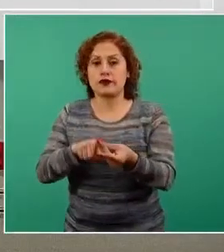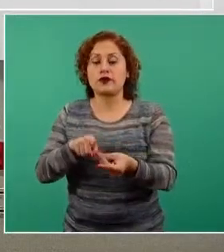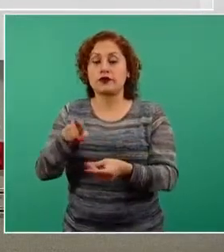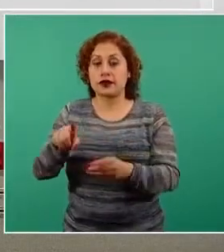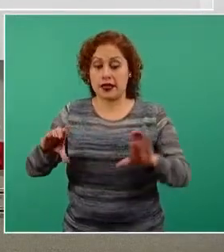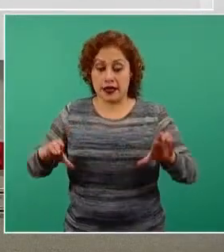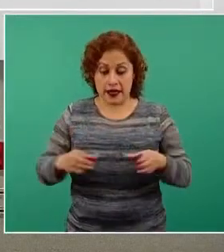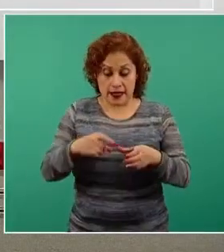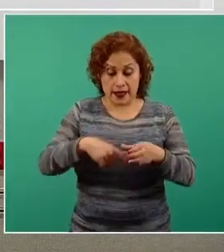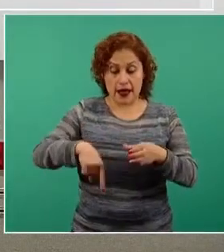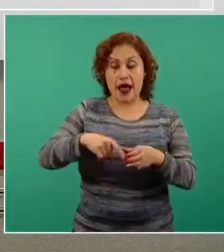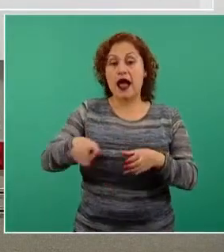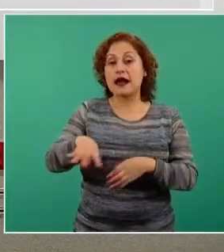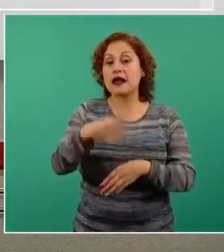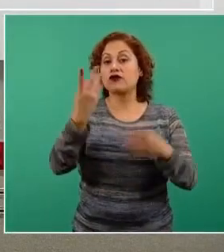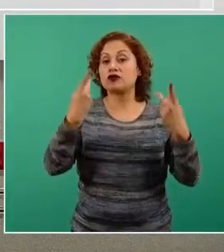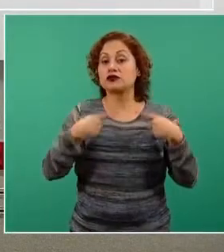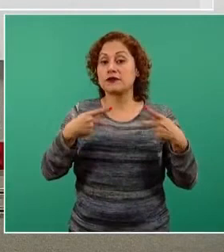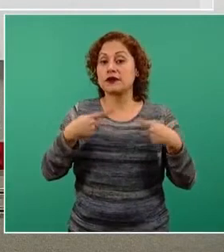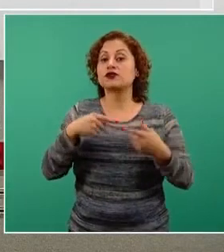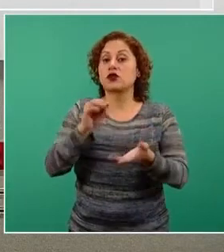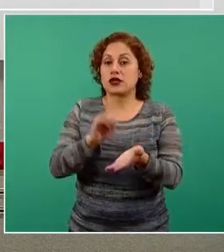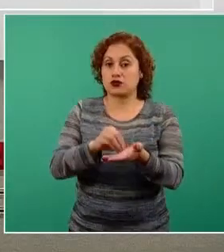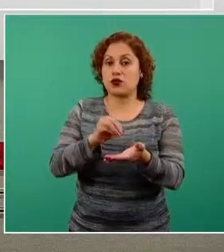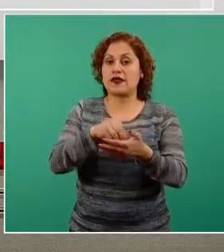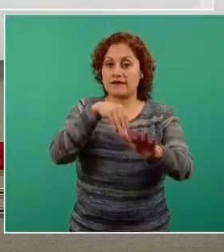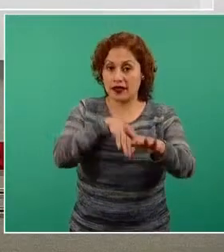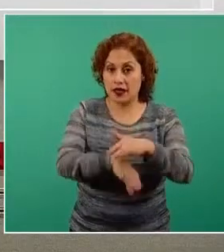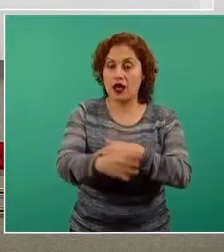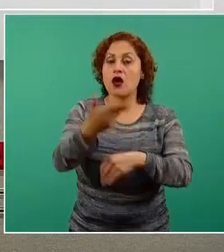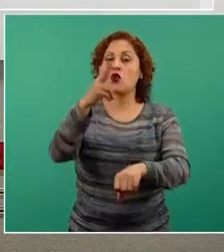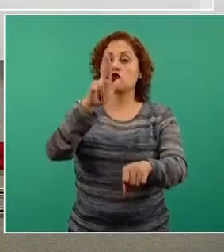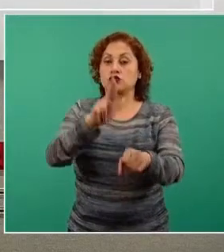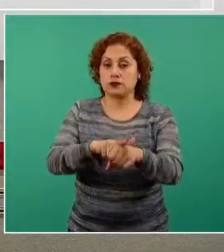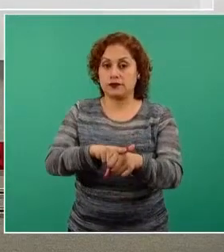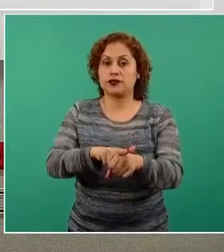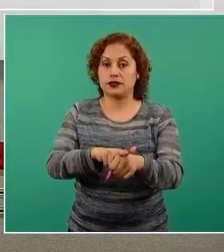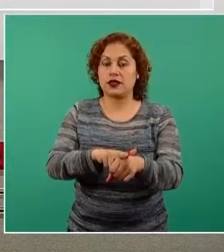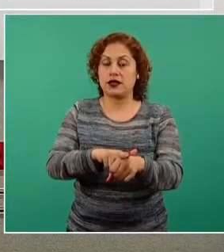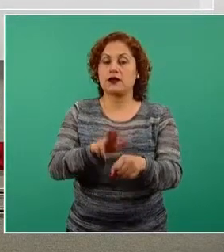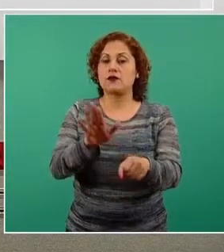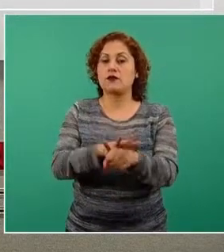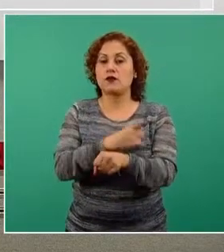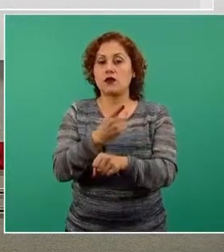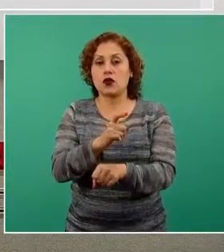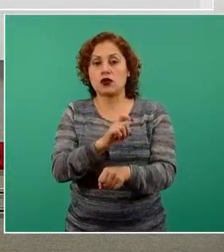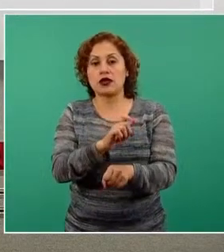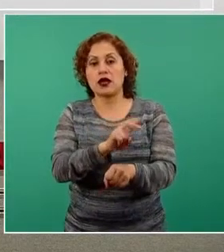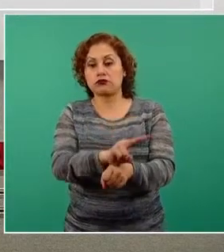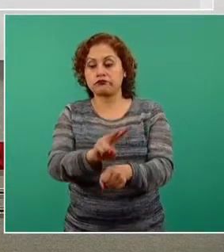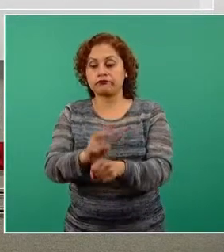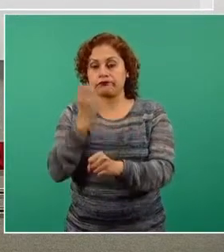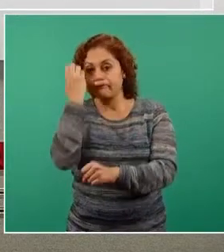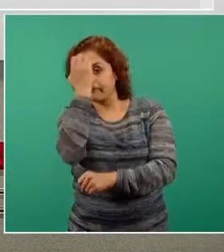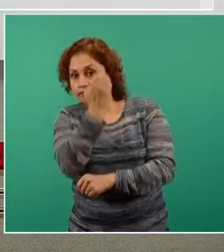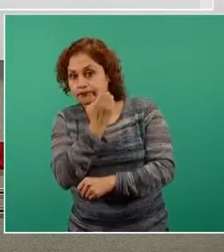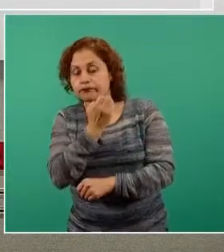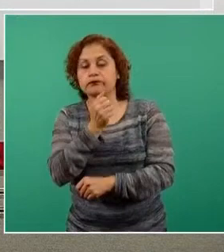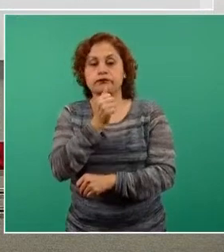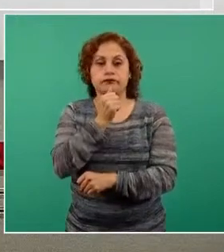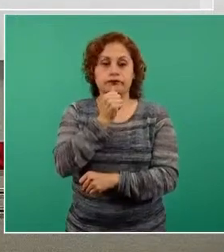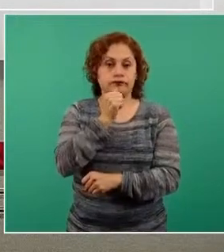se encontrarían hospitalizados en relación a que todavía mantienen un seguimiento de los mismos. Si vemos